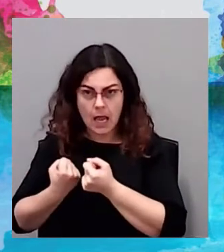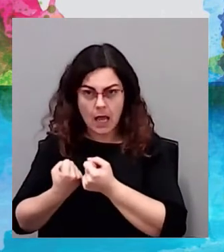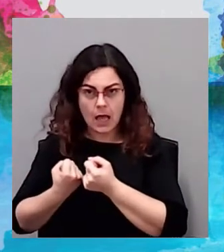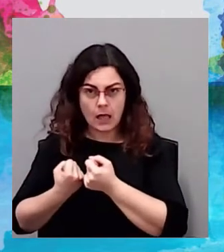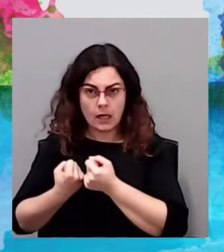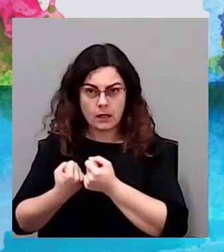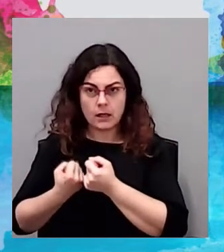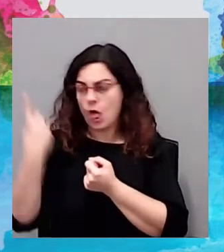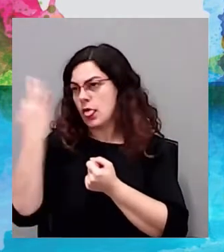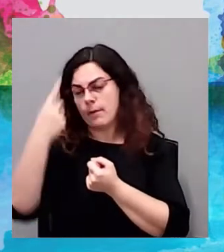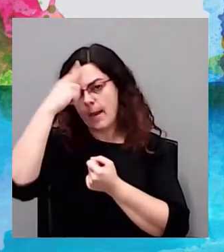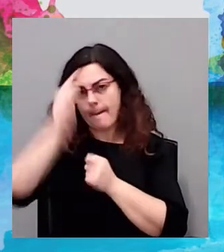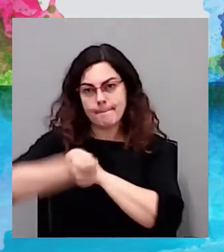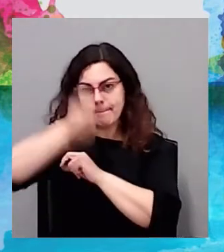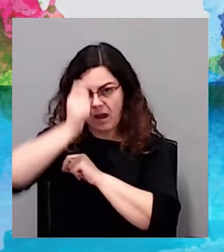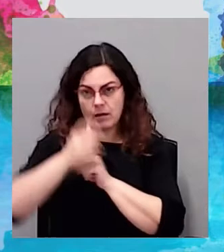piel.